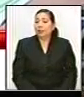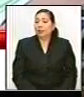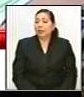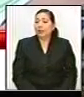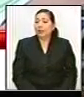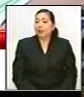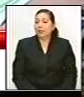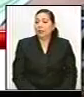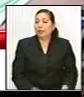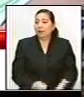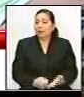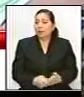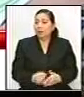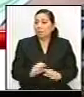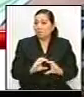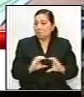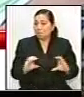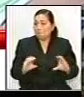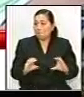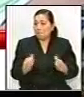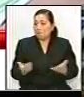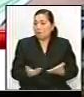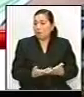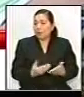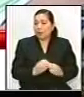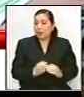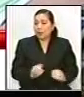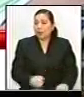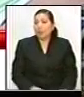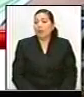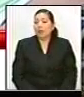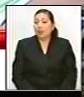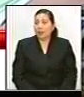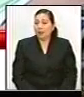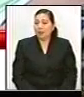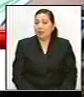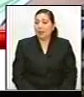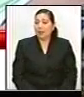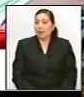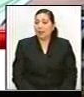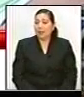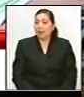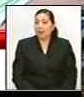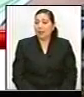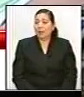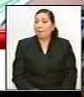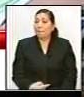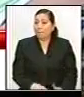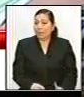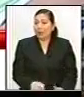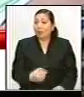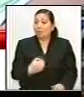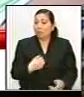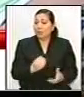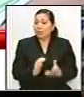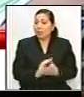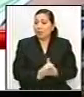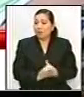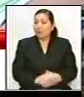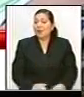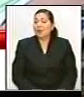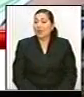señora, cómprenos un ciento de papel porque no tenemos ni papel ni para escribir. Pero gracias a las amistades que